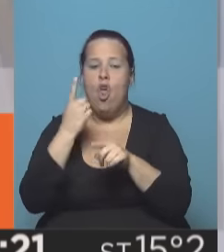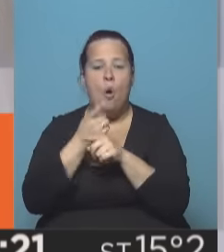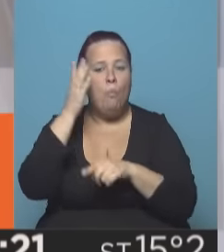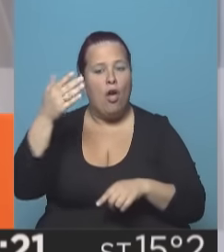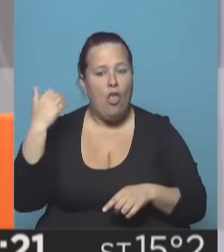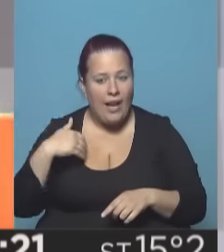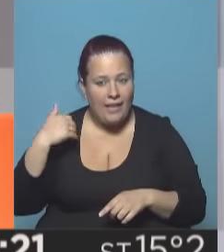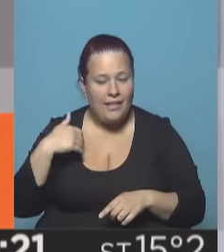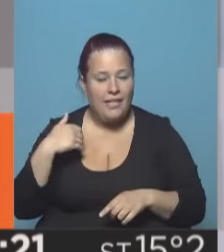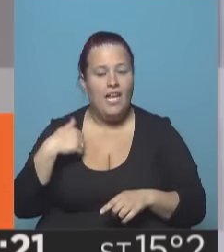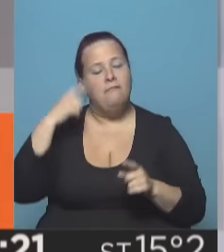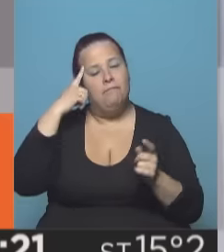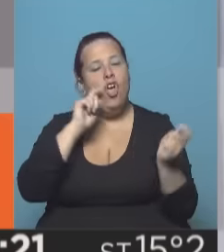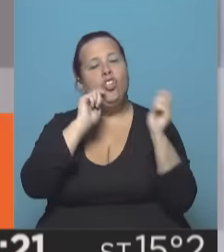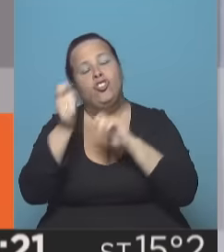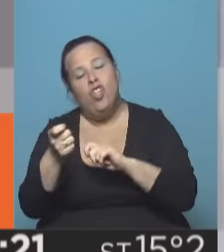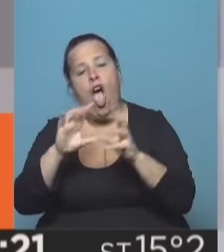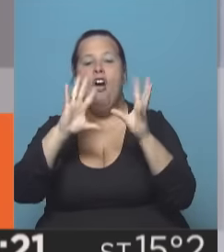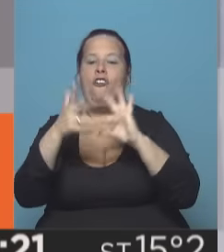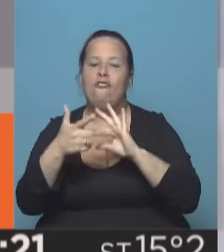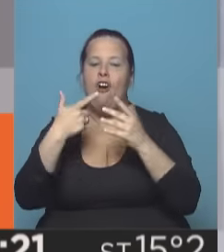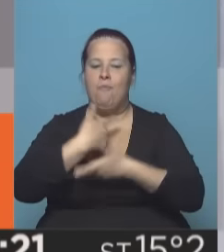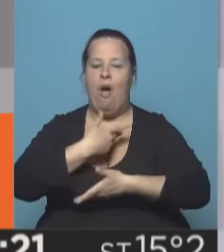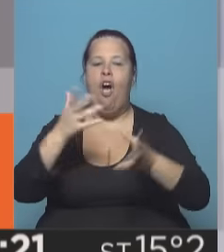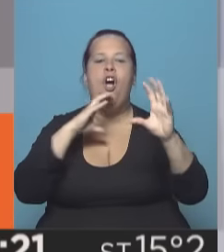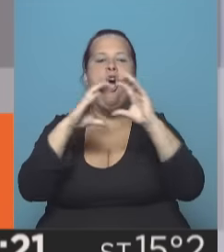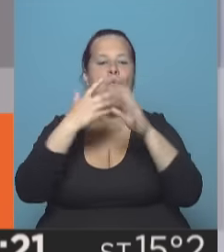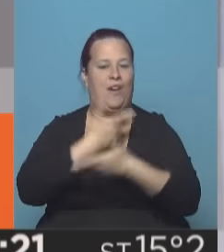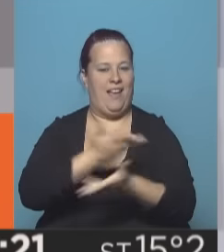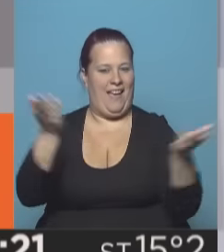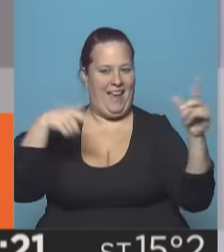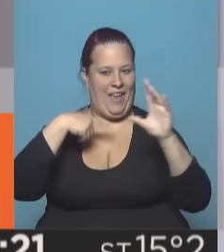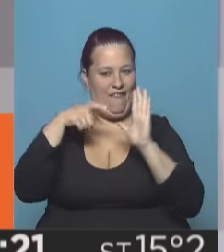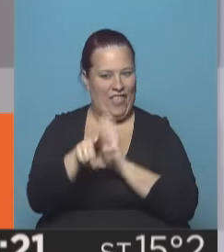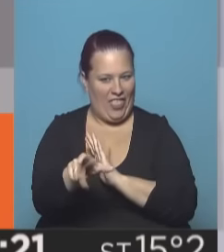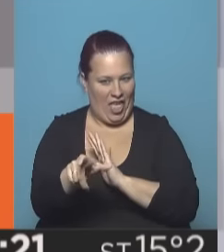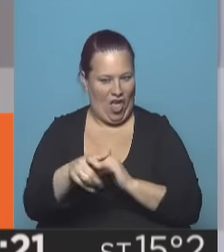ir, opté por comunicarme con ustedes de esta manera.